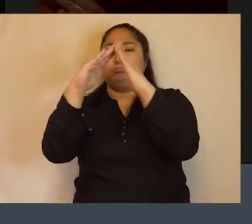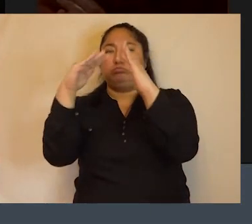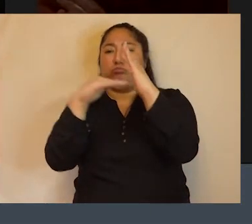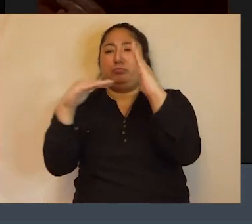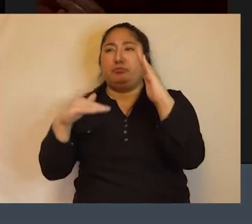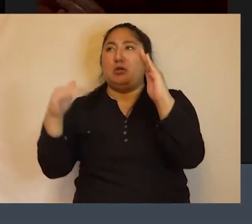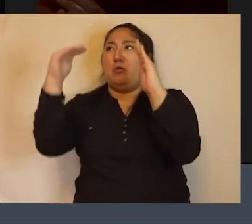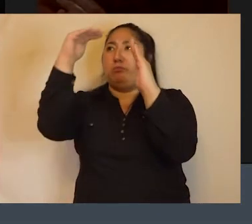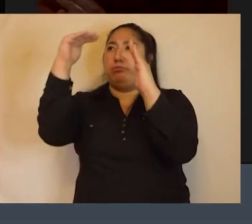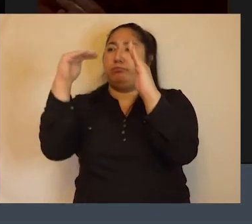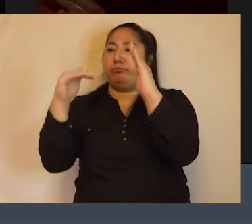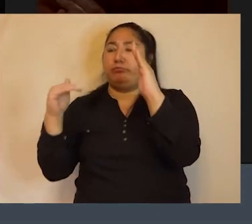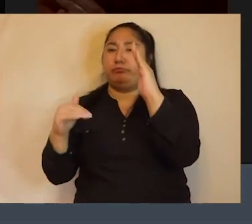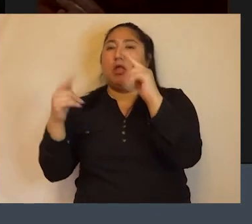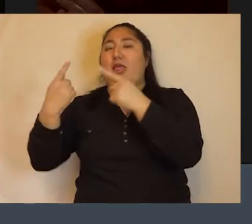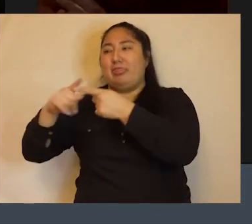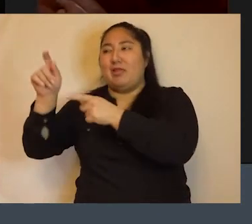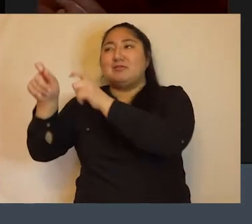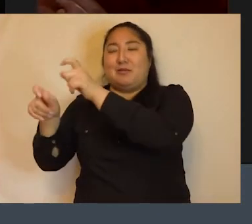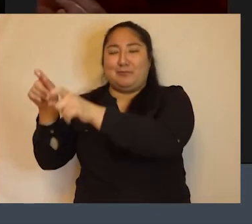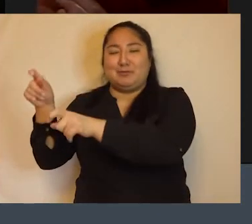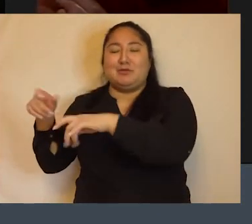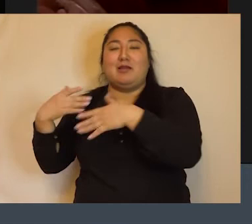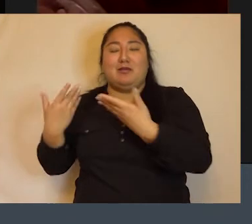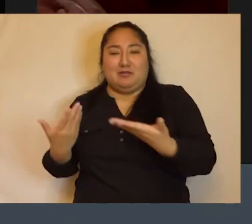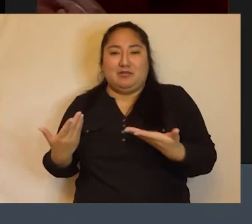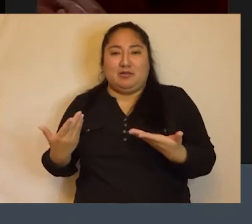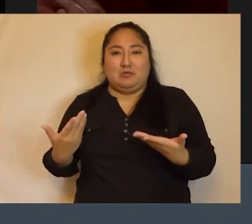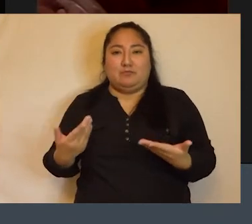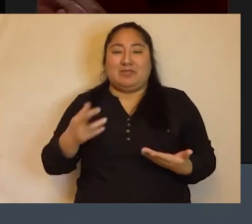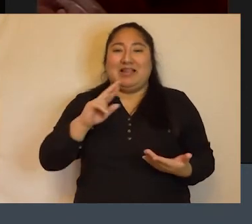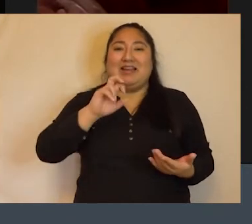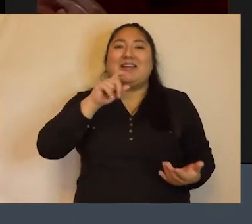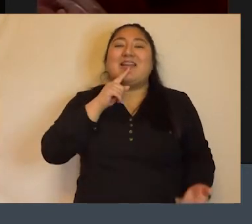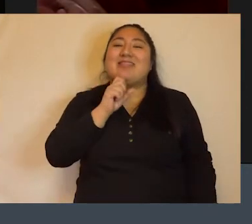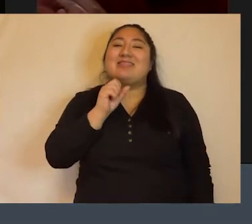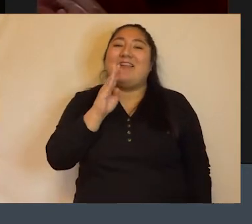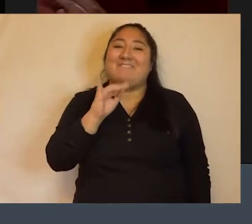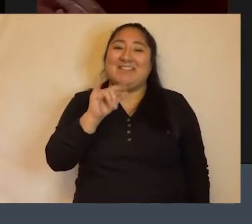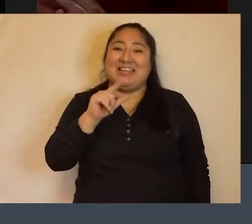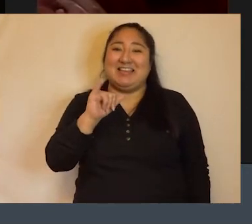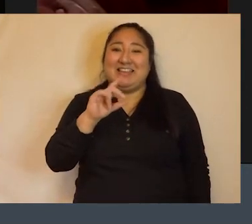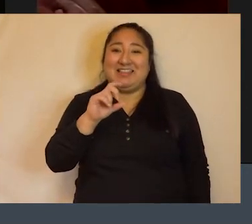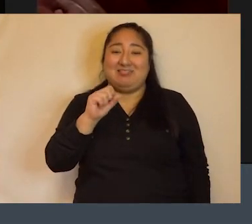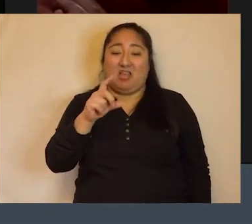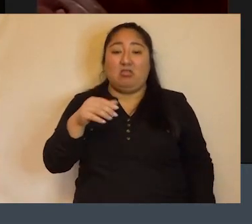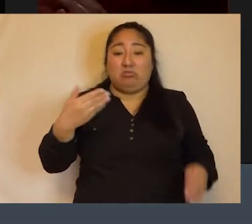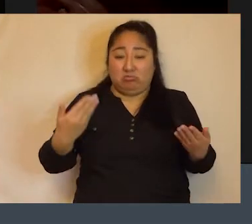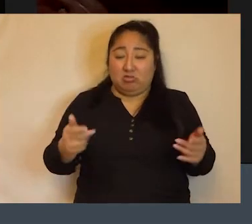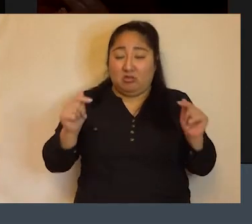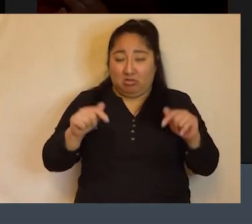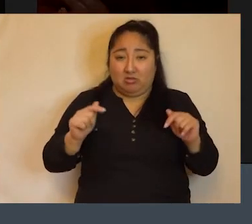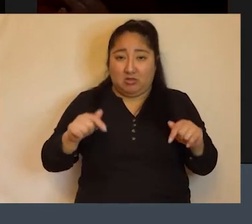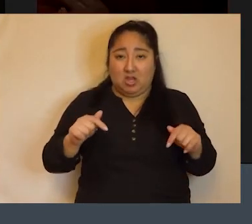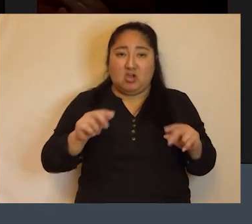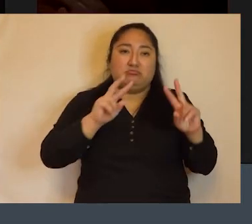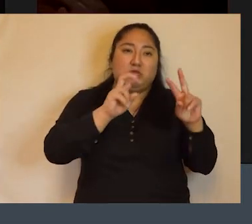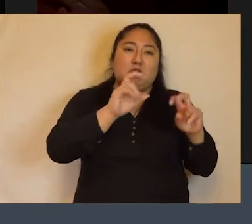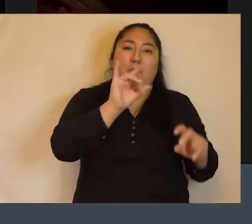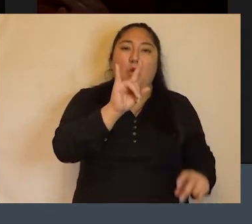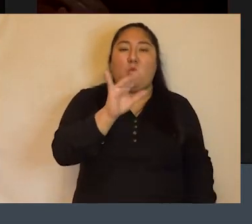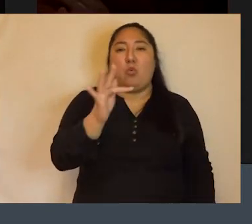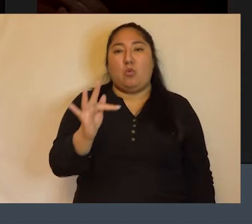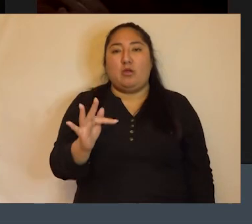aplicaban esos dos personajes. Entonces, las rentabilidades hoy por hoy andan, hoy en términos de